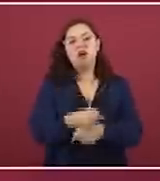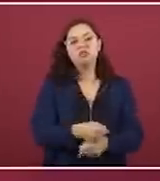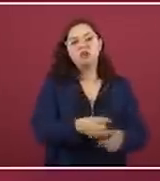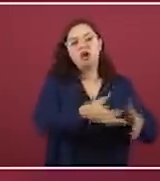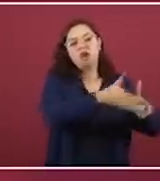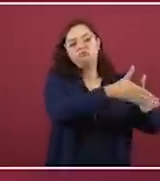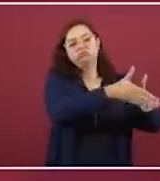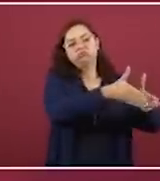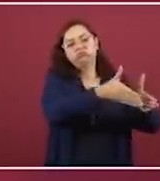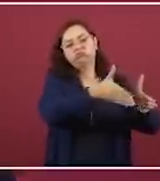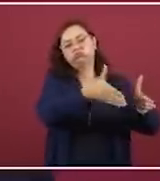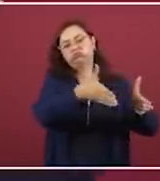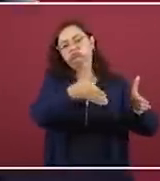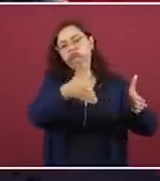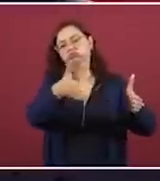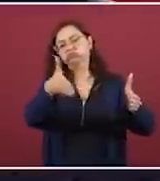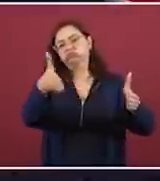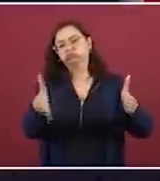Entonces, ni modo